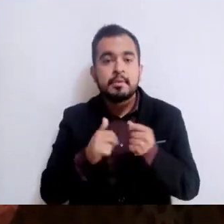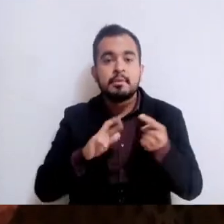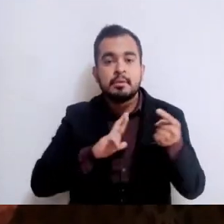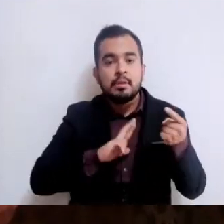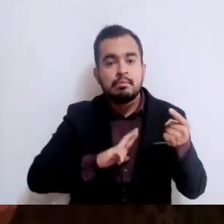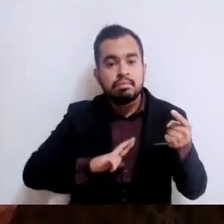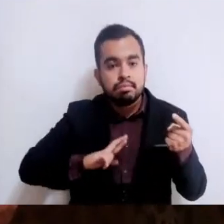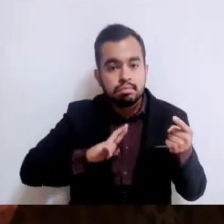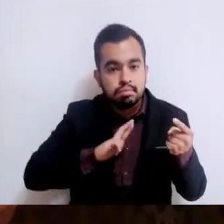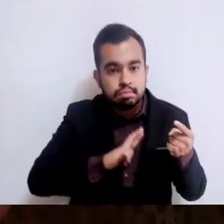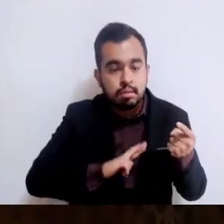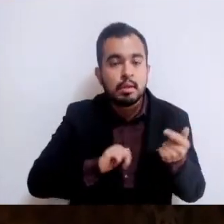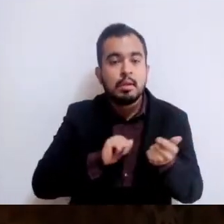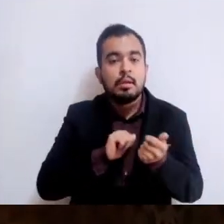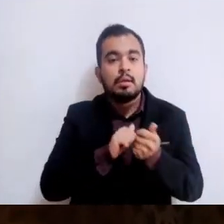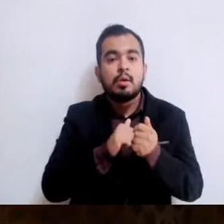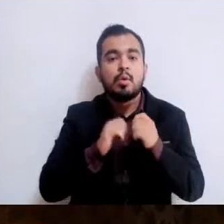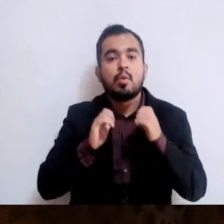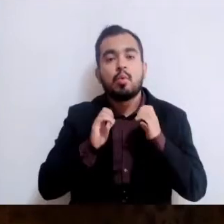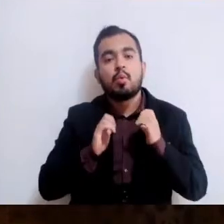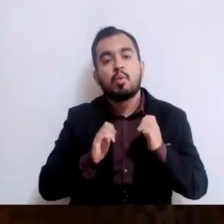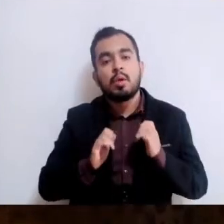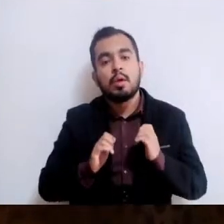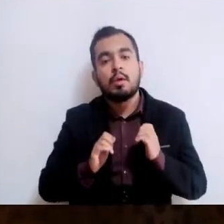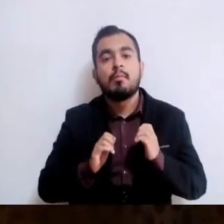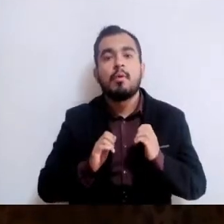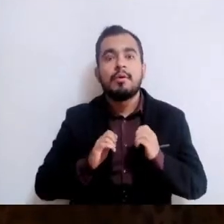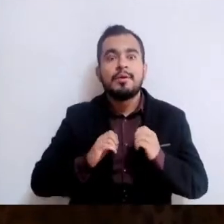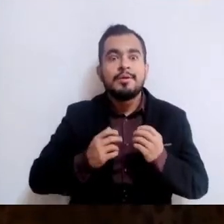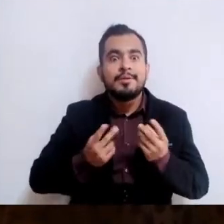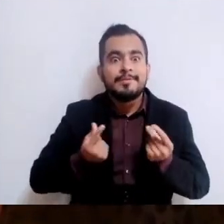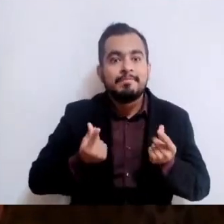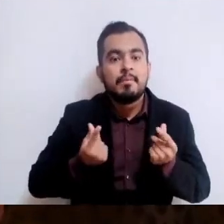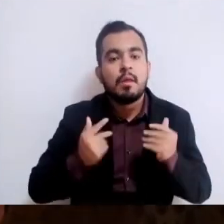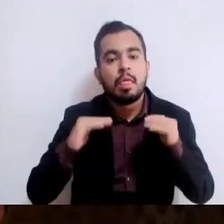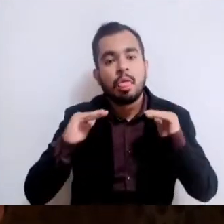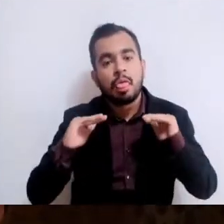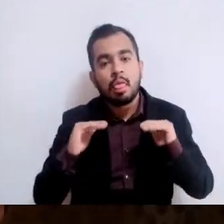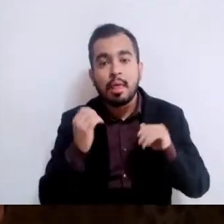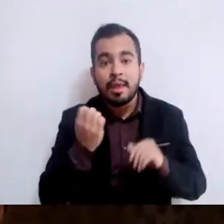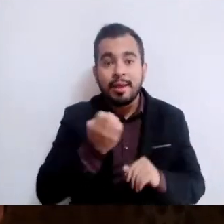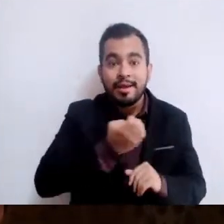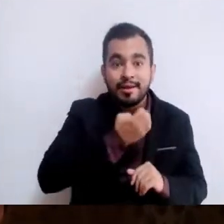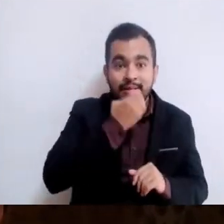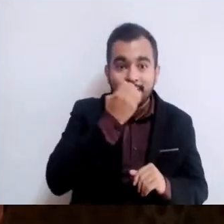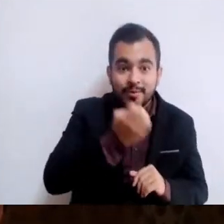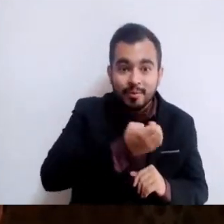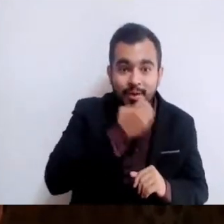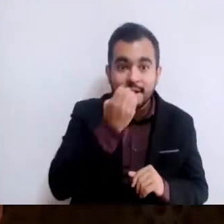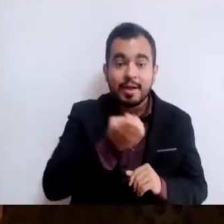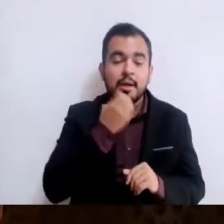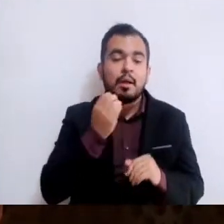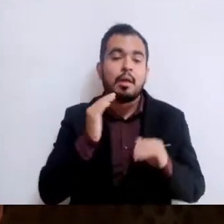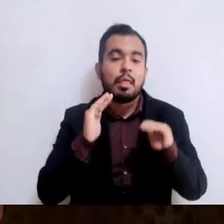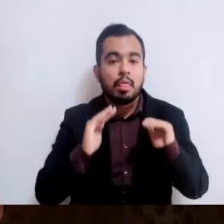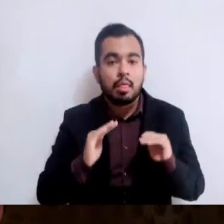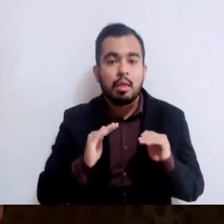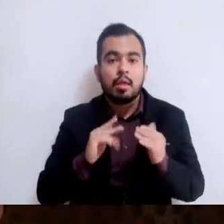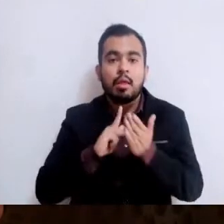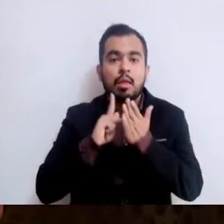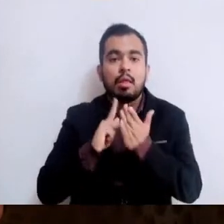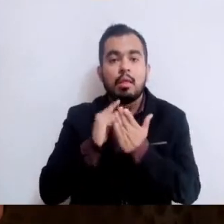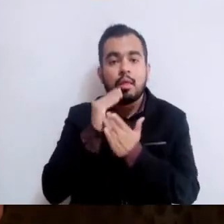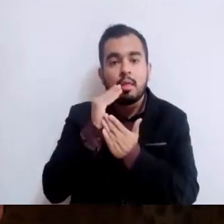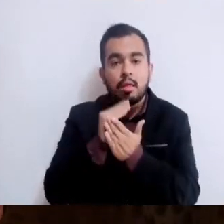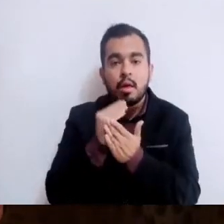en afectaciones físicas como el bajo rendimiento escolar y académico, pérdida de peso por